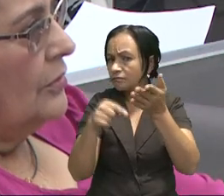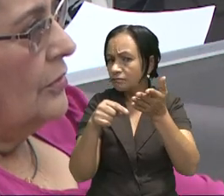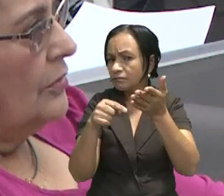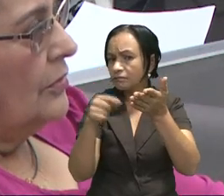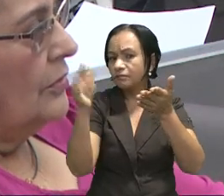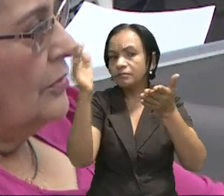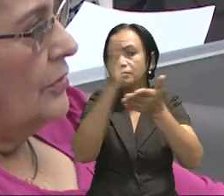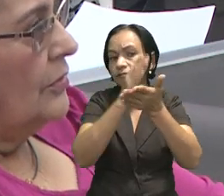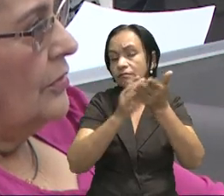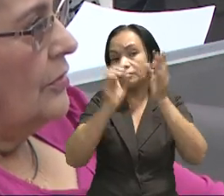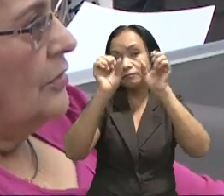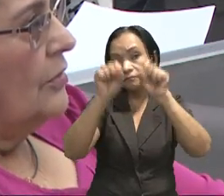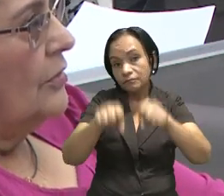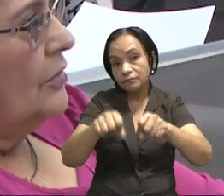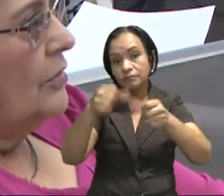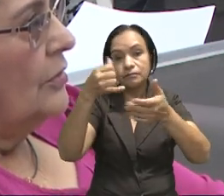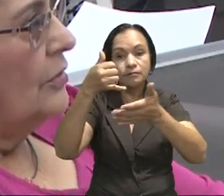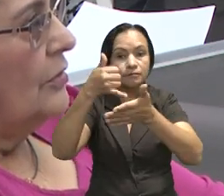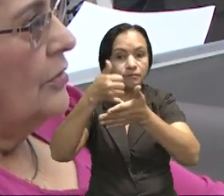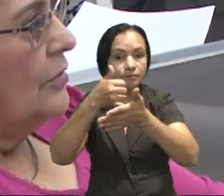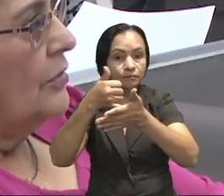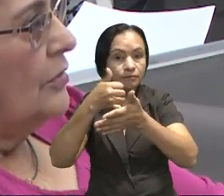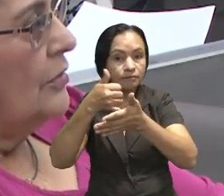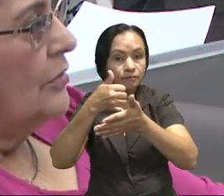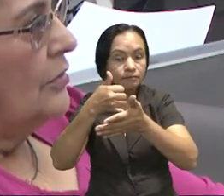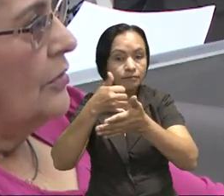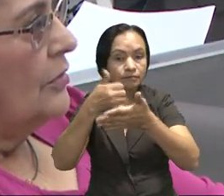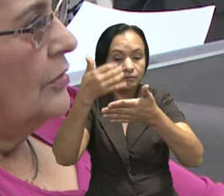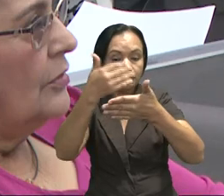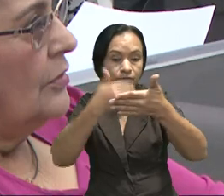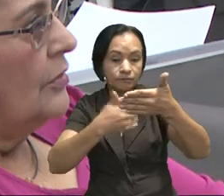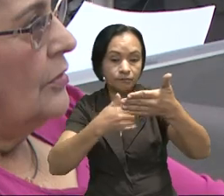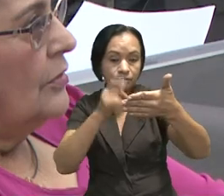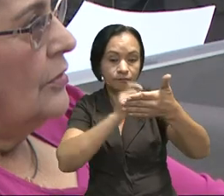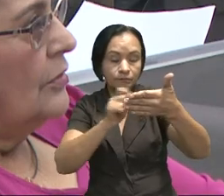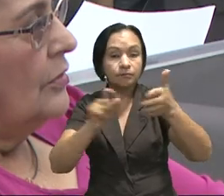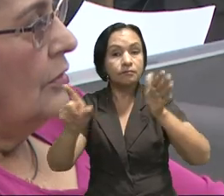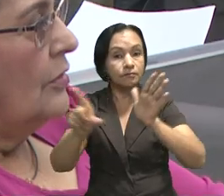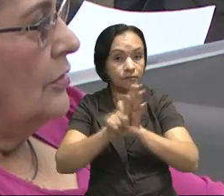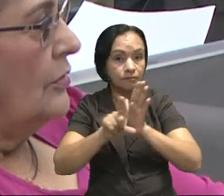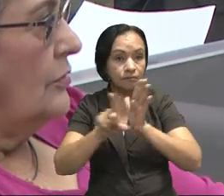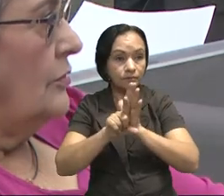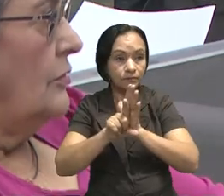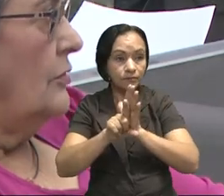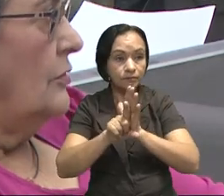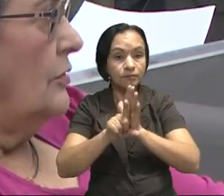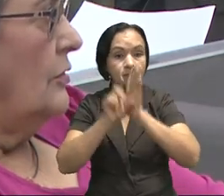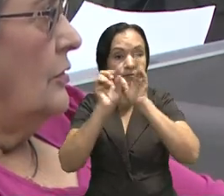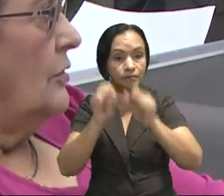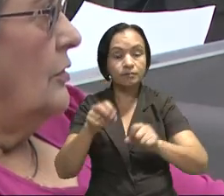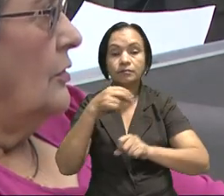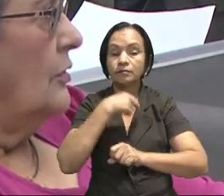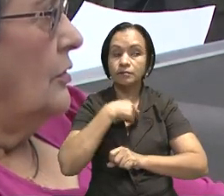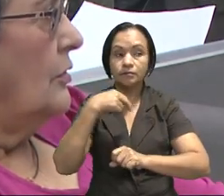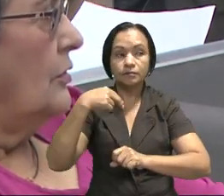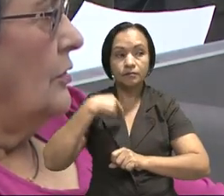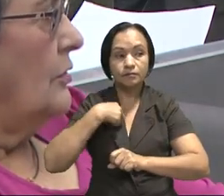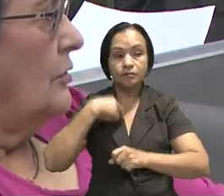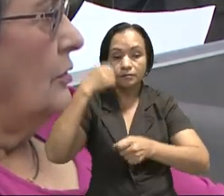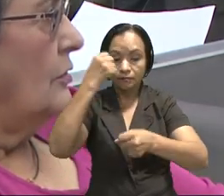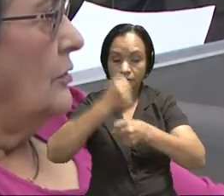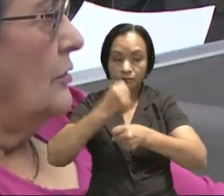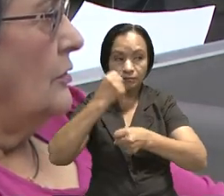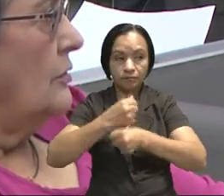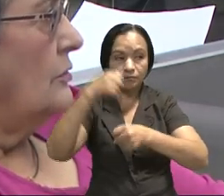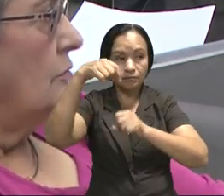de alguna posible debilidad de carácter técnica o legislativa que se realice en el trabajo